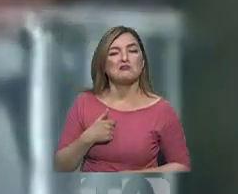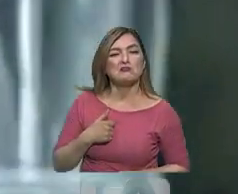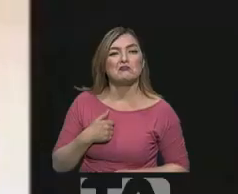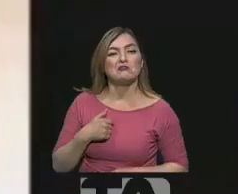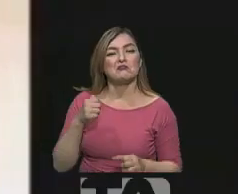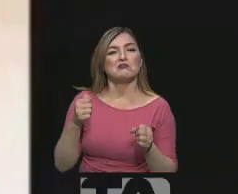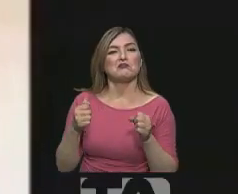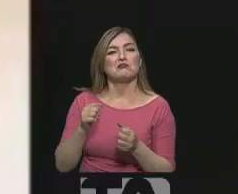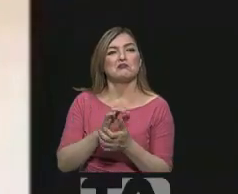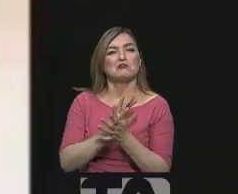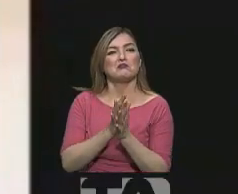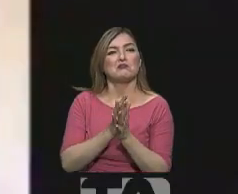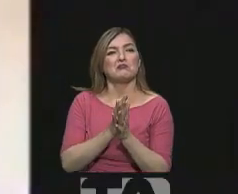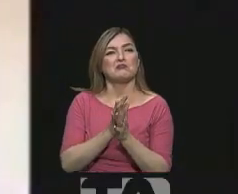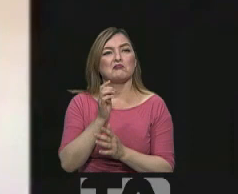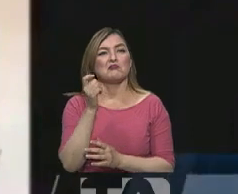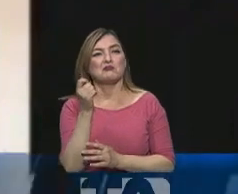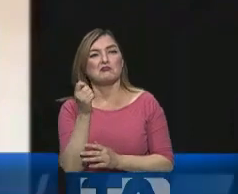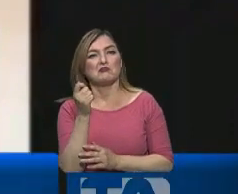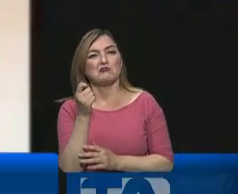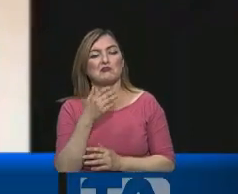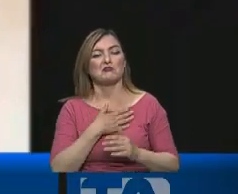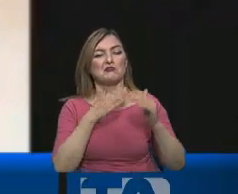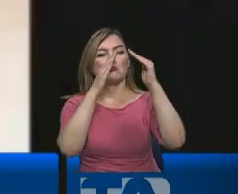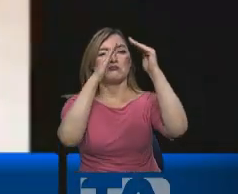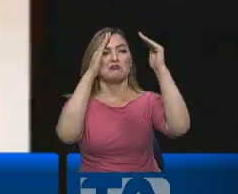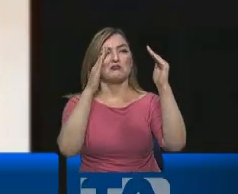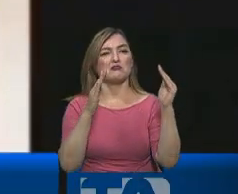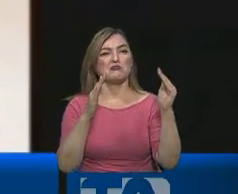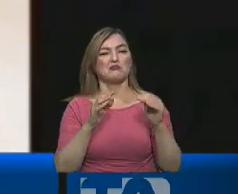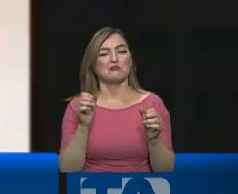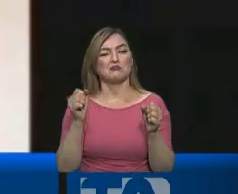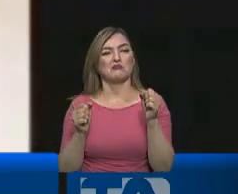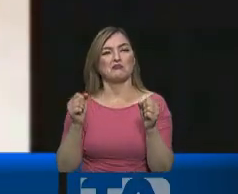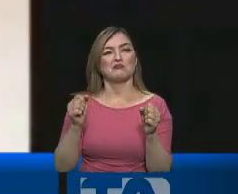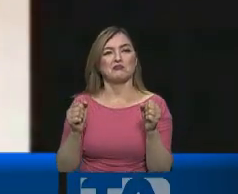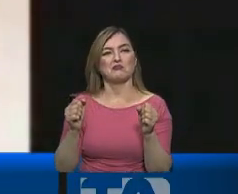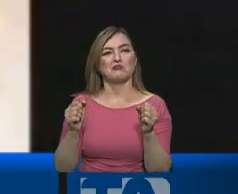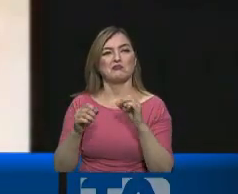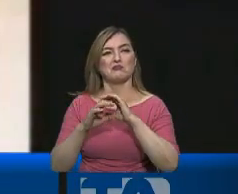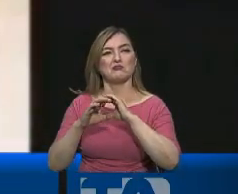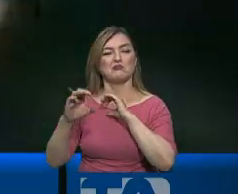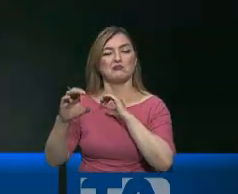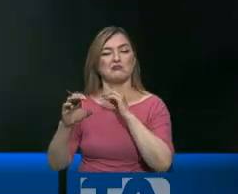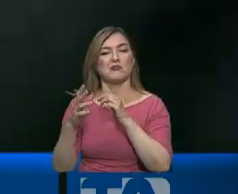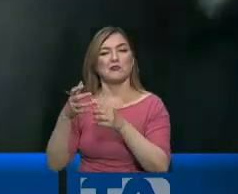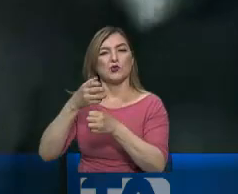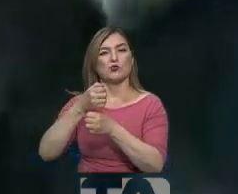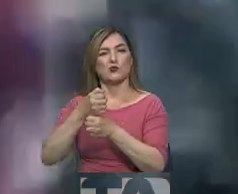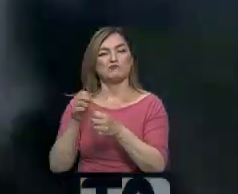tiene auto no tenemos fortunas no se puede ser de donde tengo mi casa yo no tengo carro hidrante en carros de seguridad